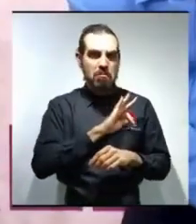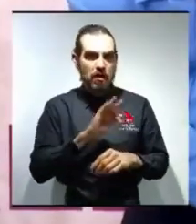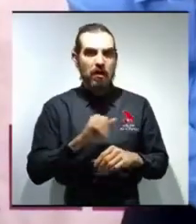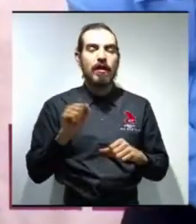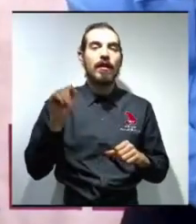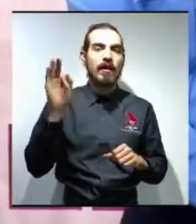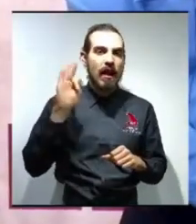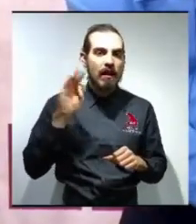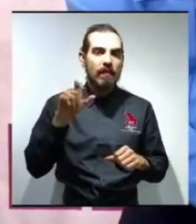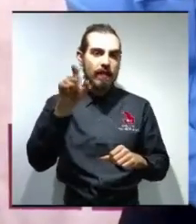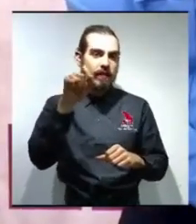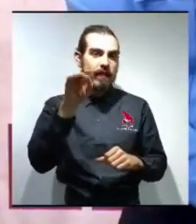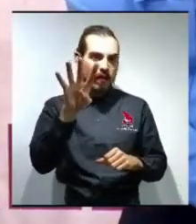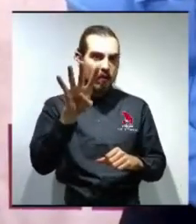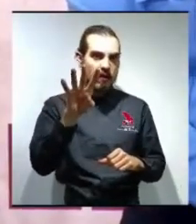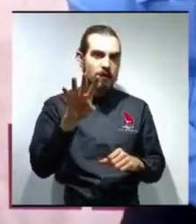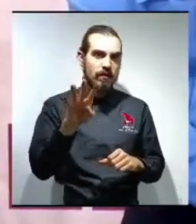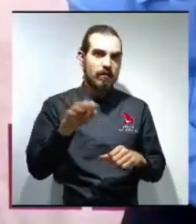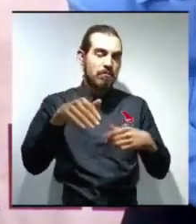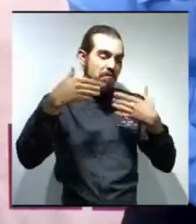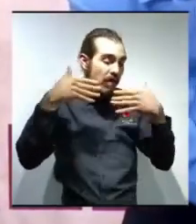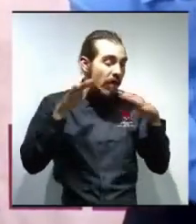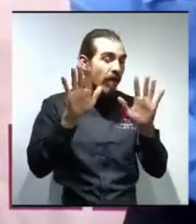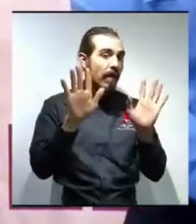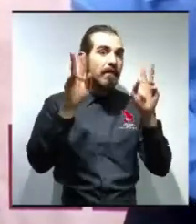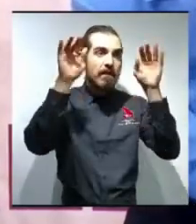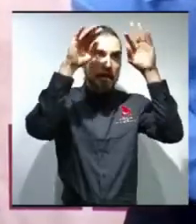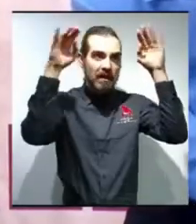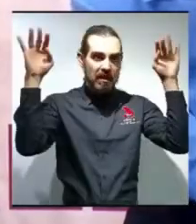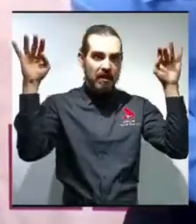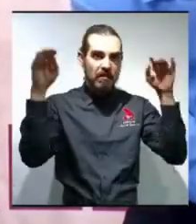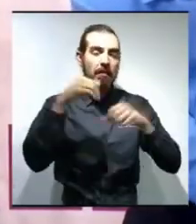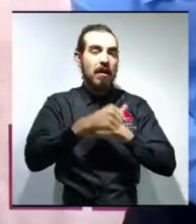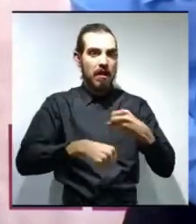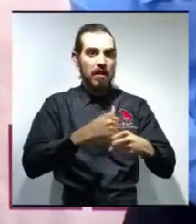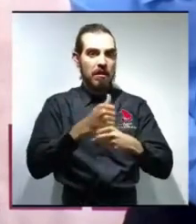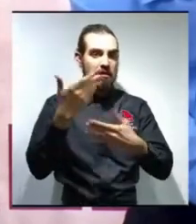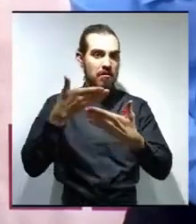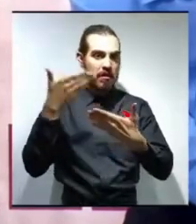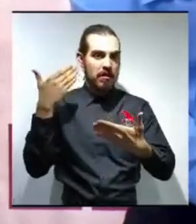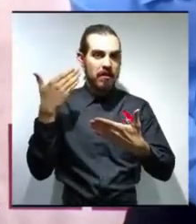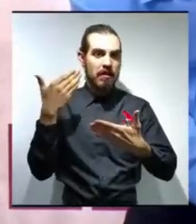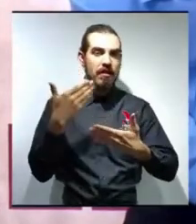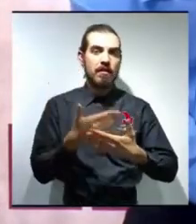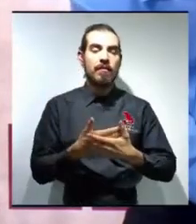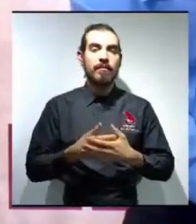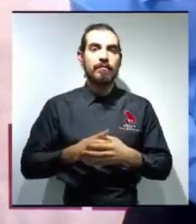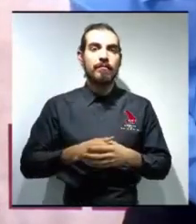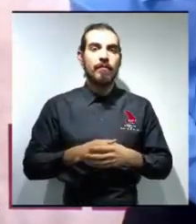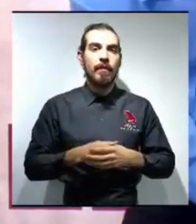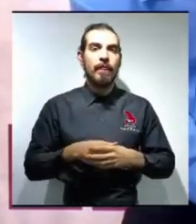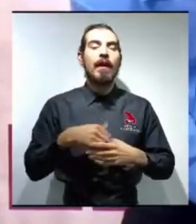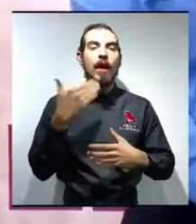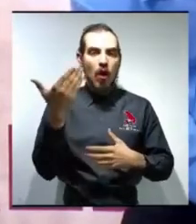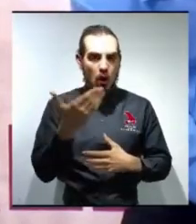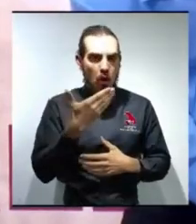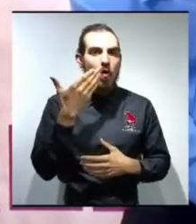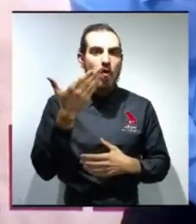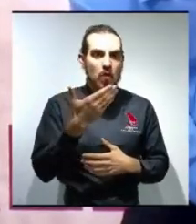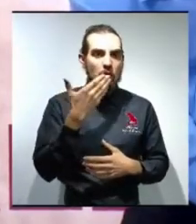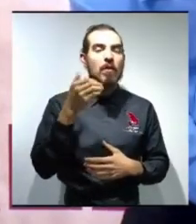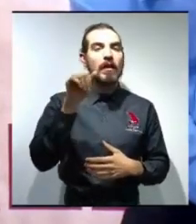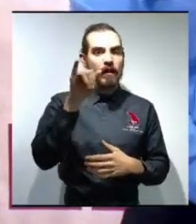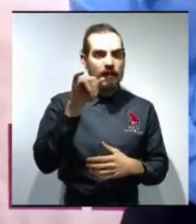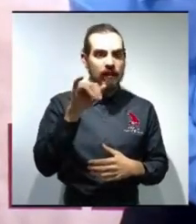que ver también la situación climatológica que recordemos el año pasado. Si también es cierto que la tradición es que los niños se queden a